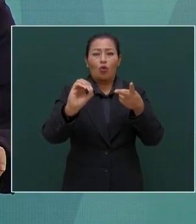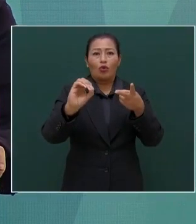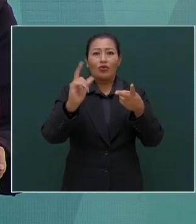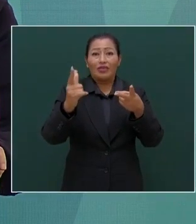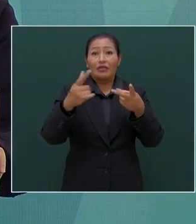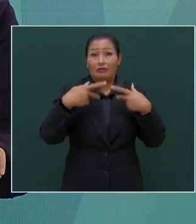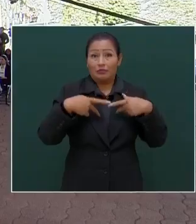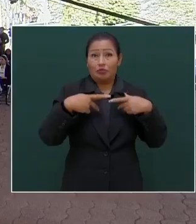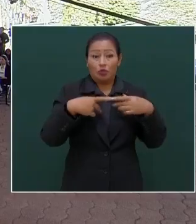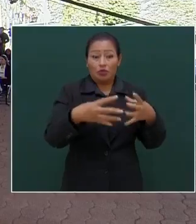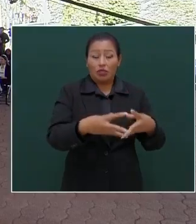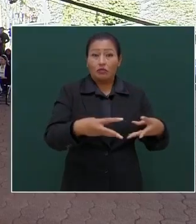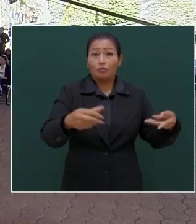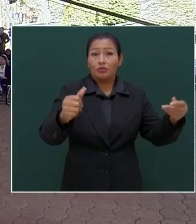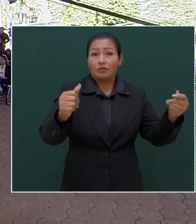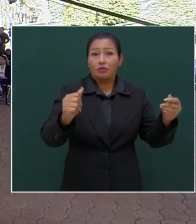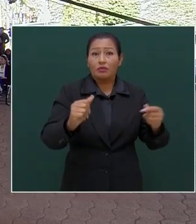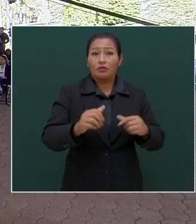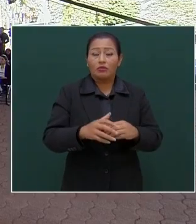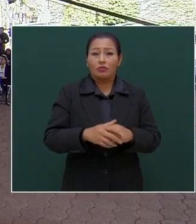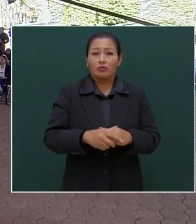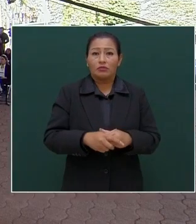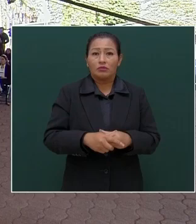los desaparecidos.